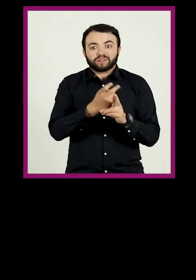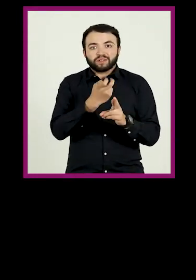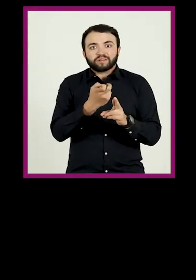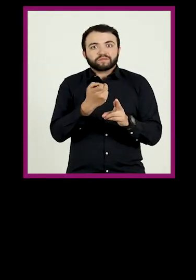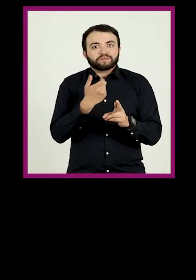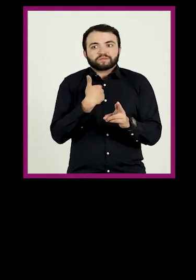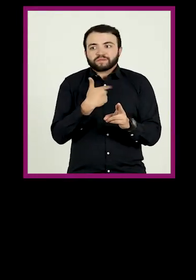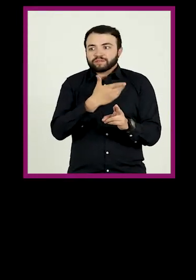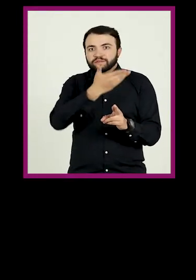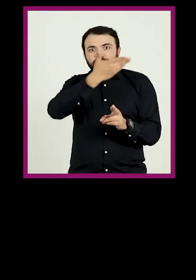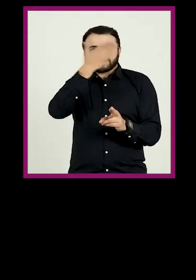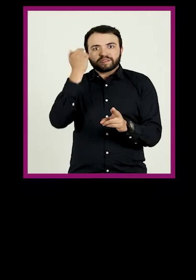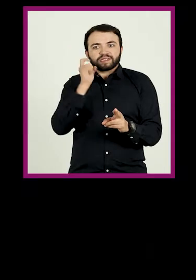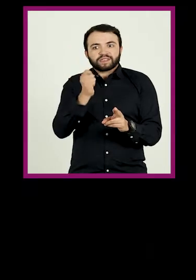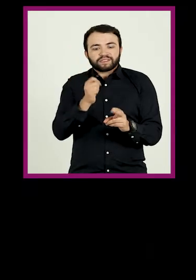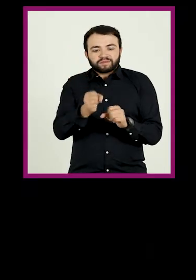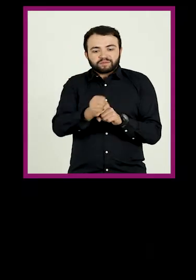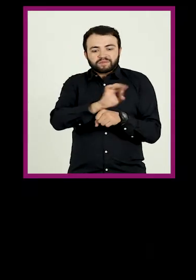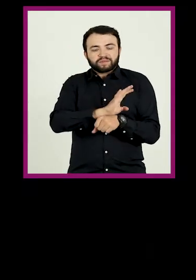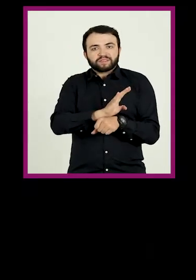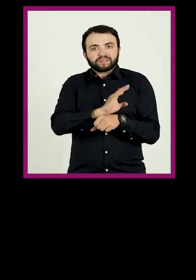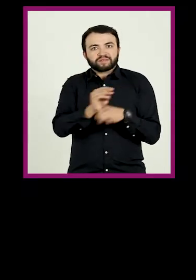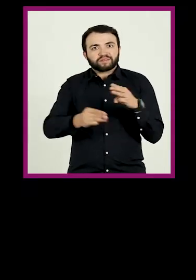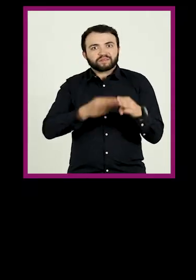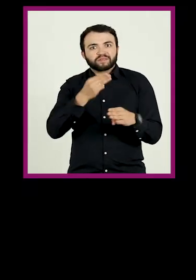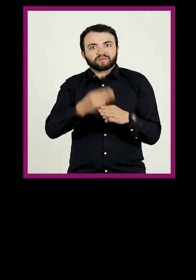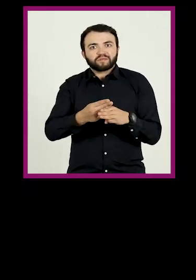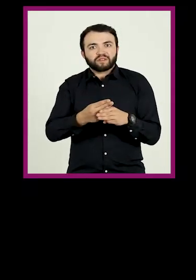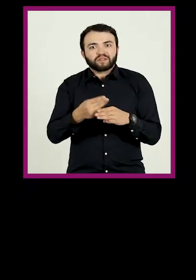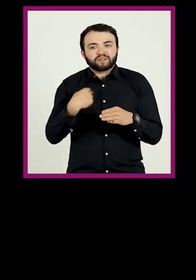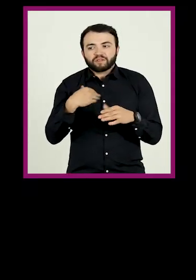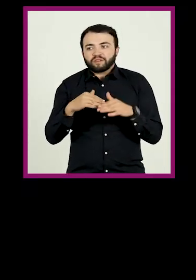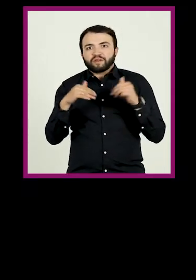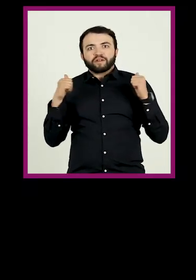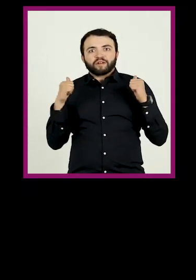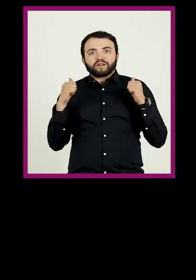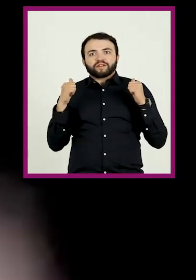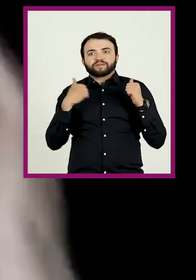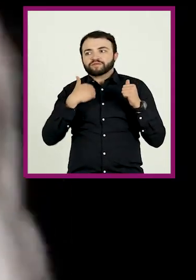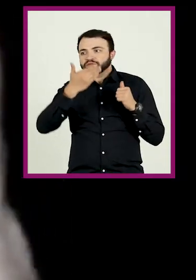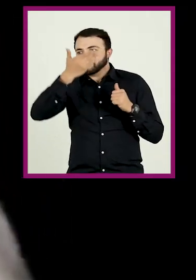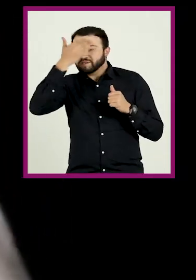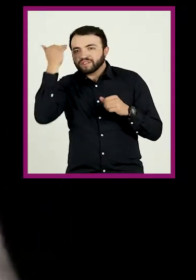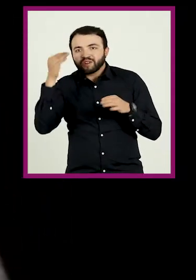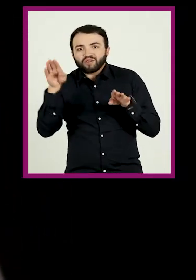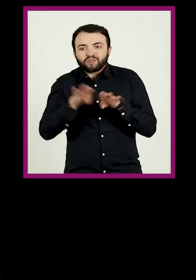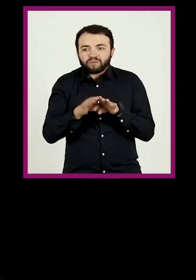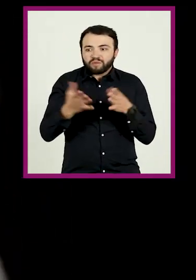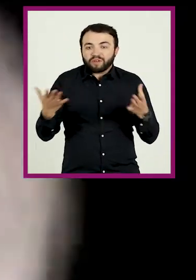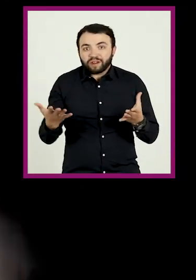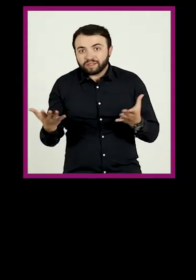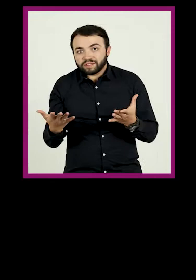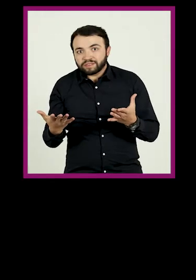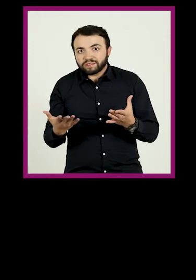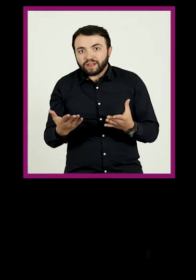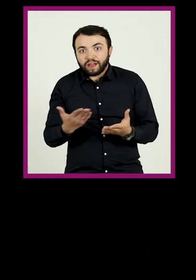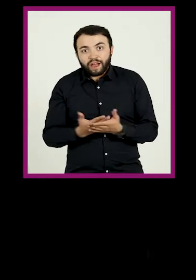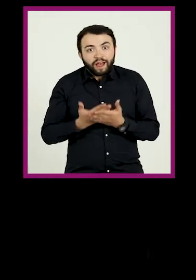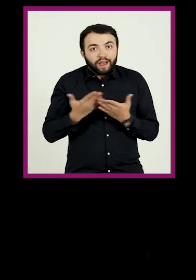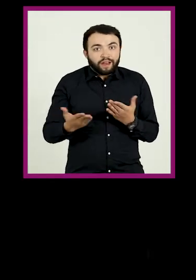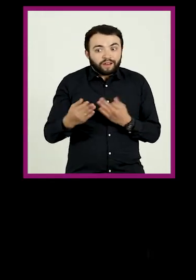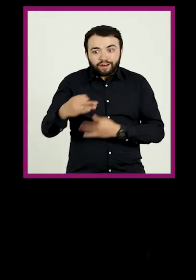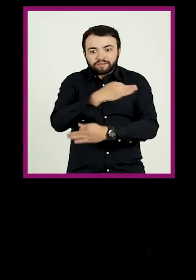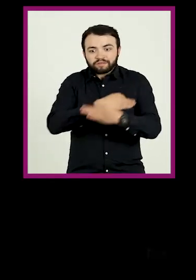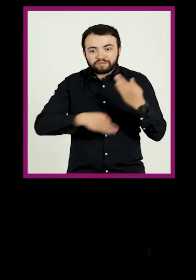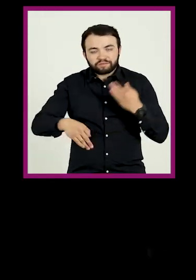la falta de preparación para manejarla en una forma óptima. Ahora sí, todos estamos